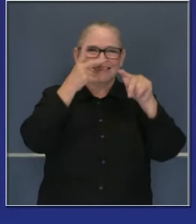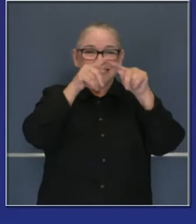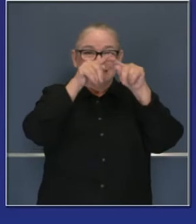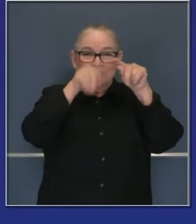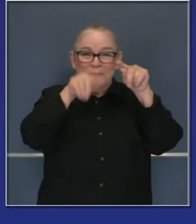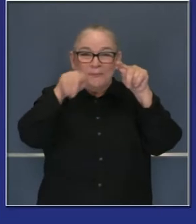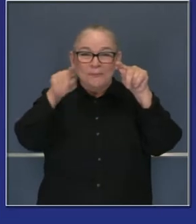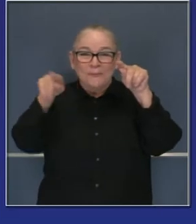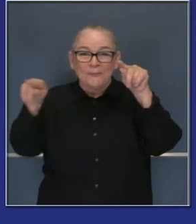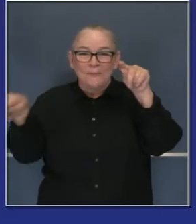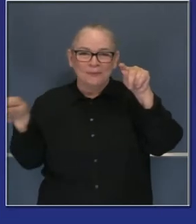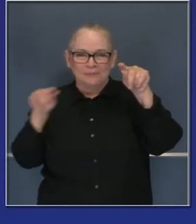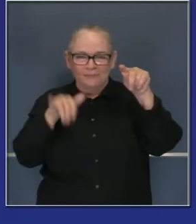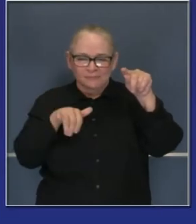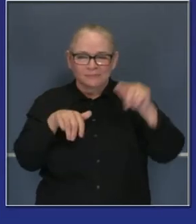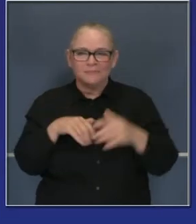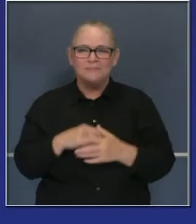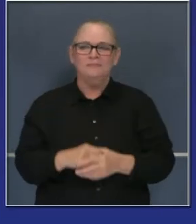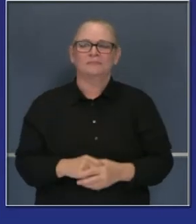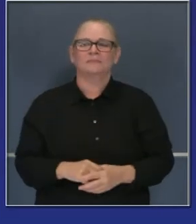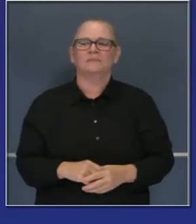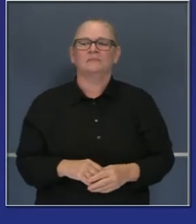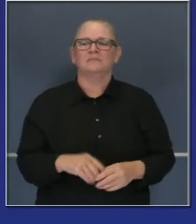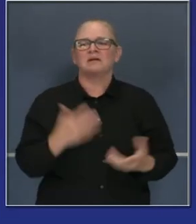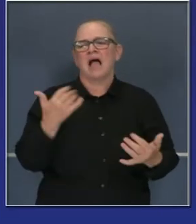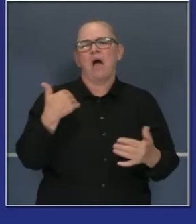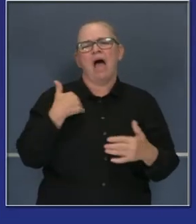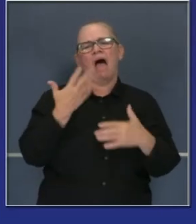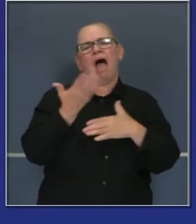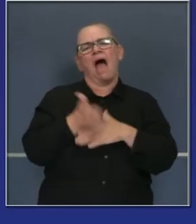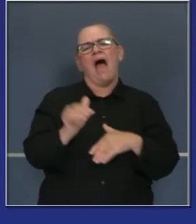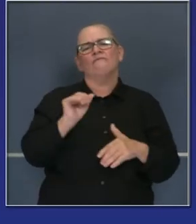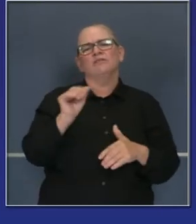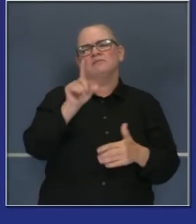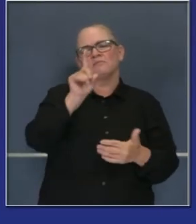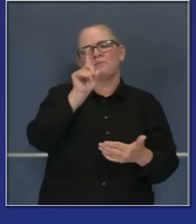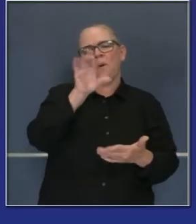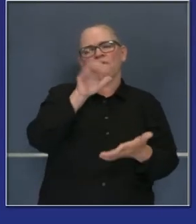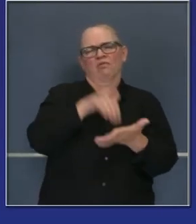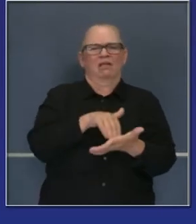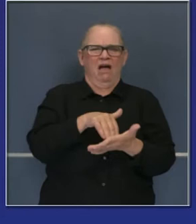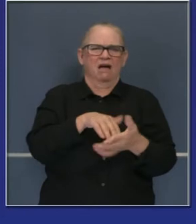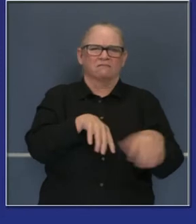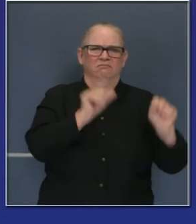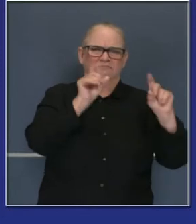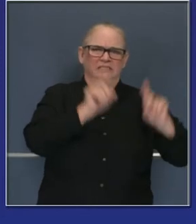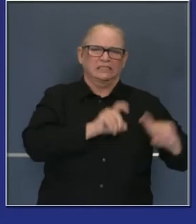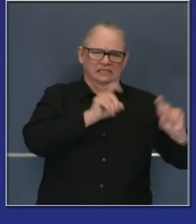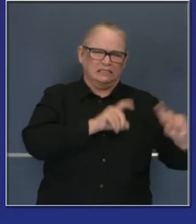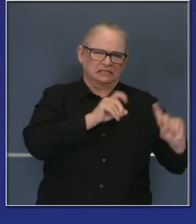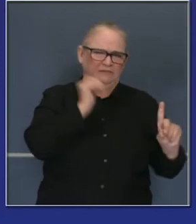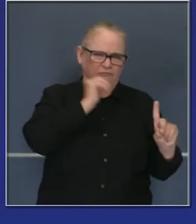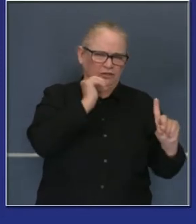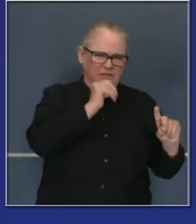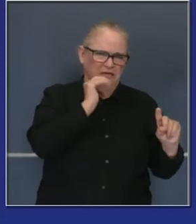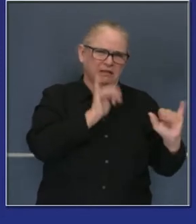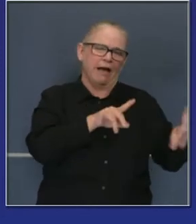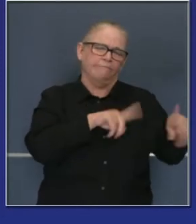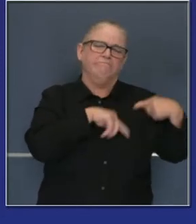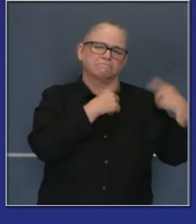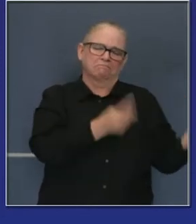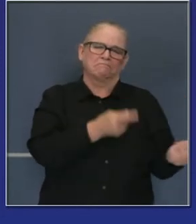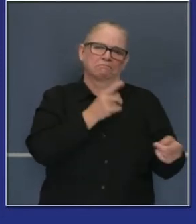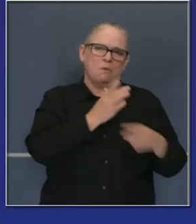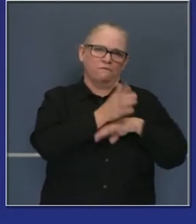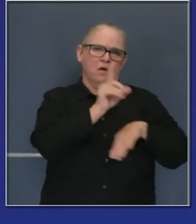tabla estamos acercándonos a 100.000 o más de 100.000 pruebas diagnósticas por día